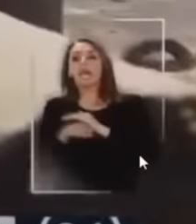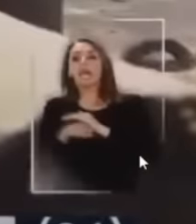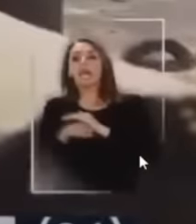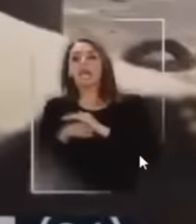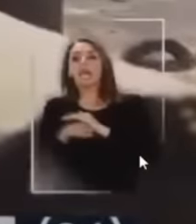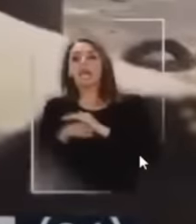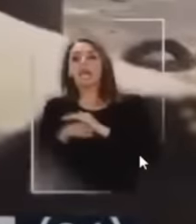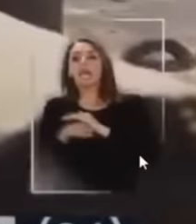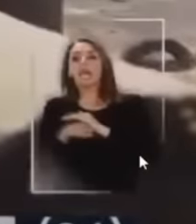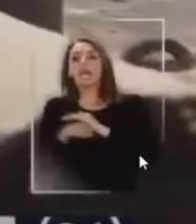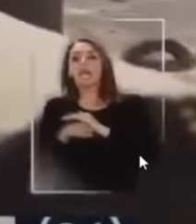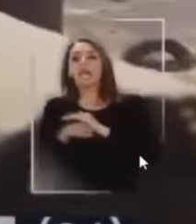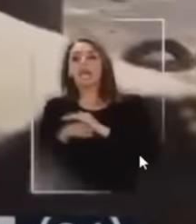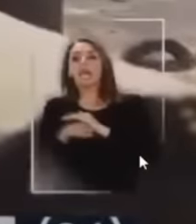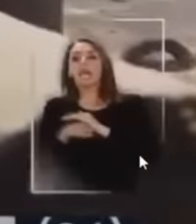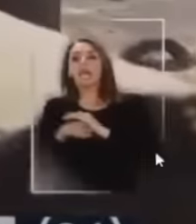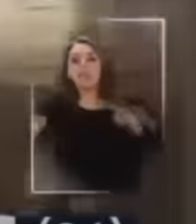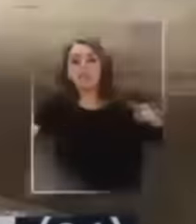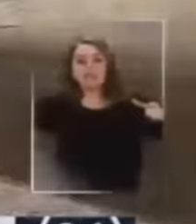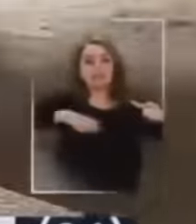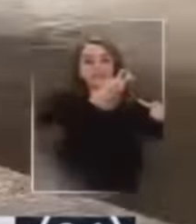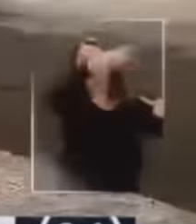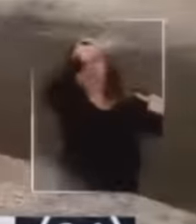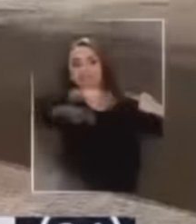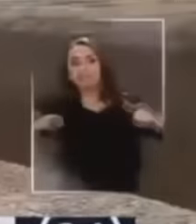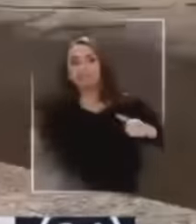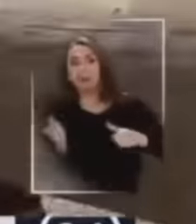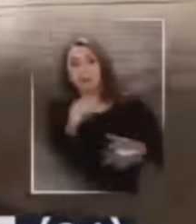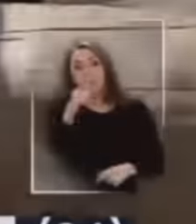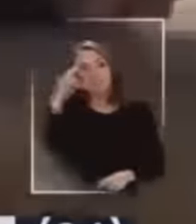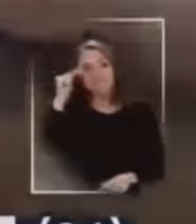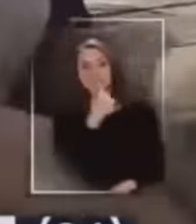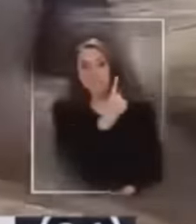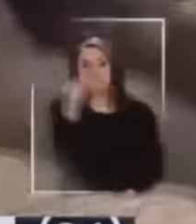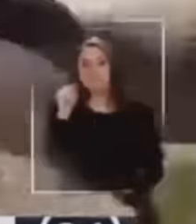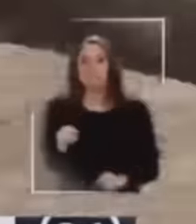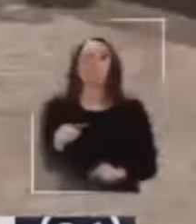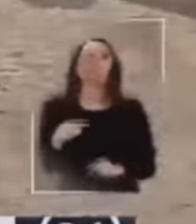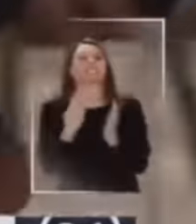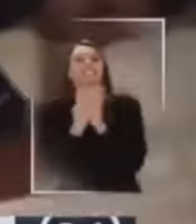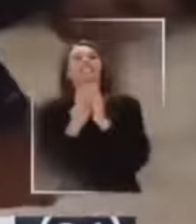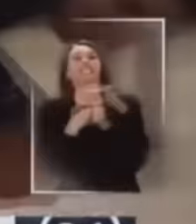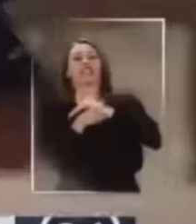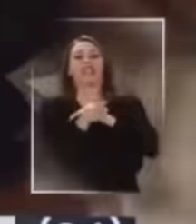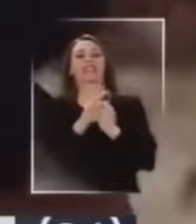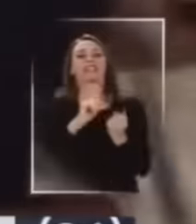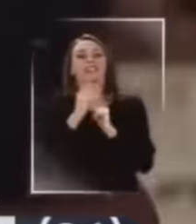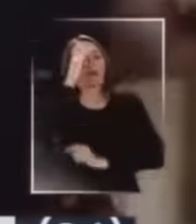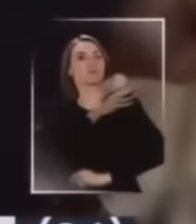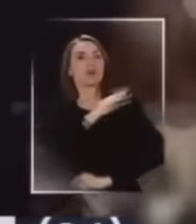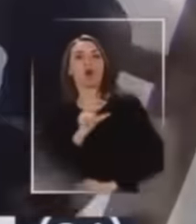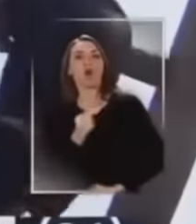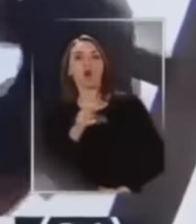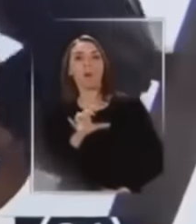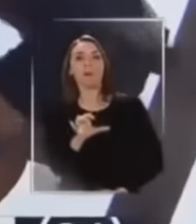sea que no termina ahí, eso continúa. Para que se haga una idea, del 100% de los alumnos que entra para ser oficial del GOPE, solo